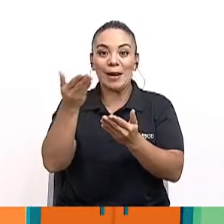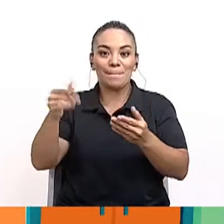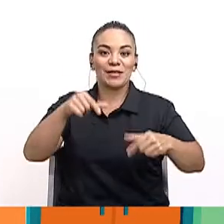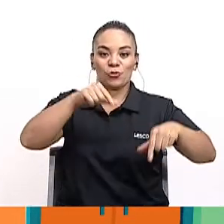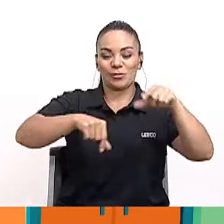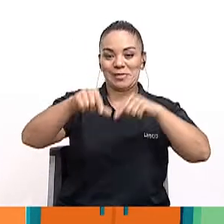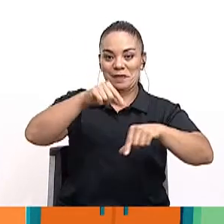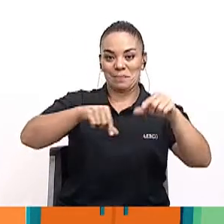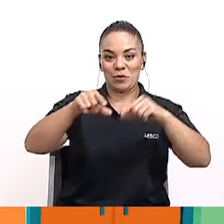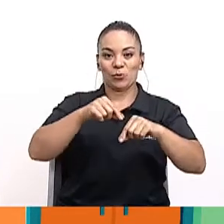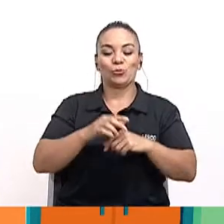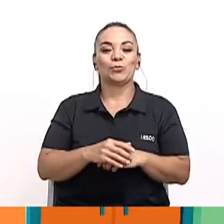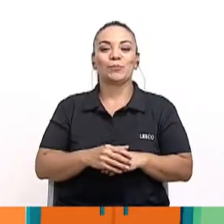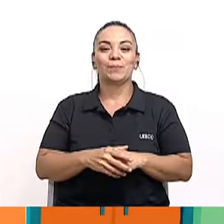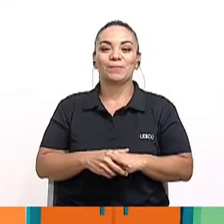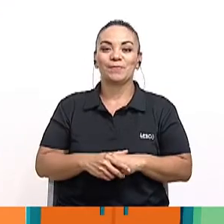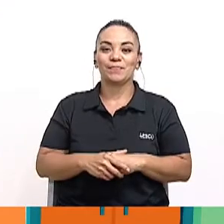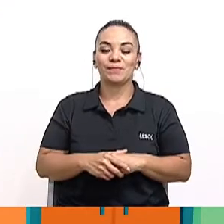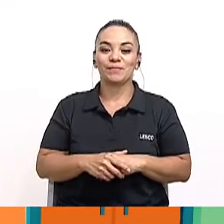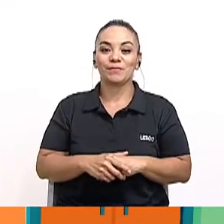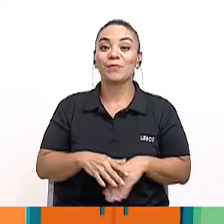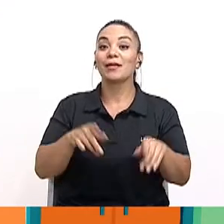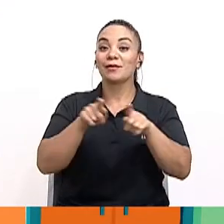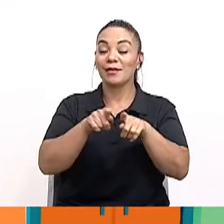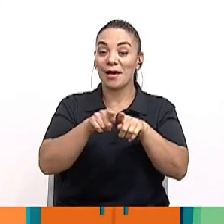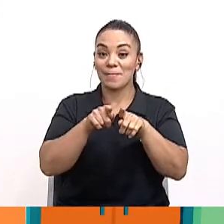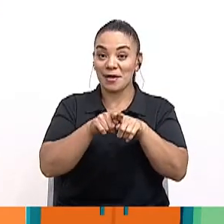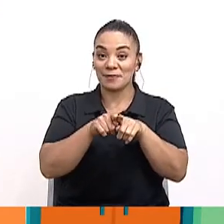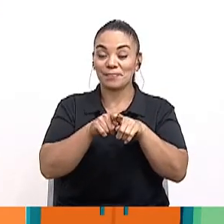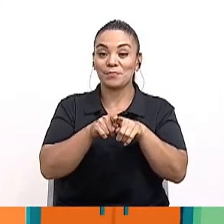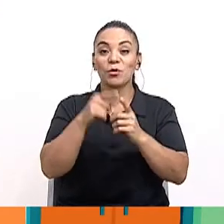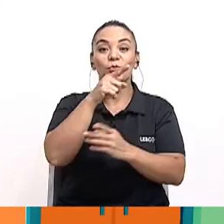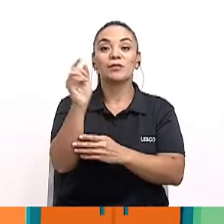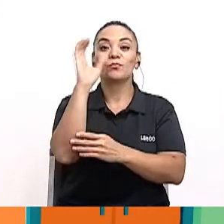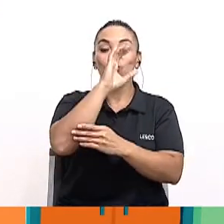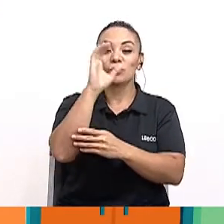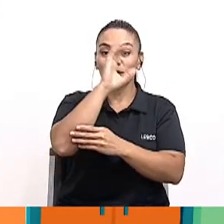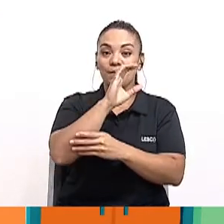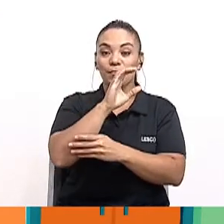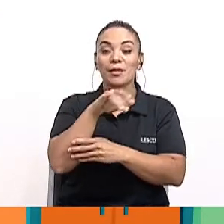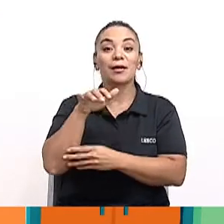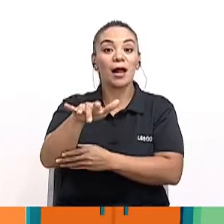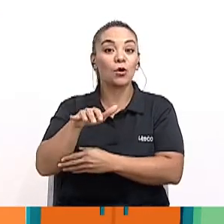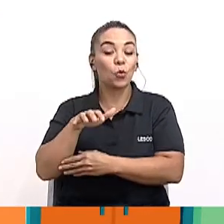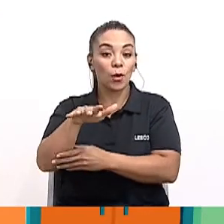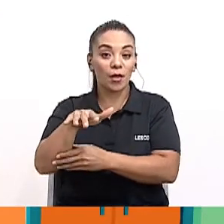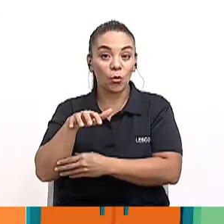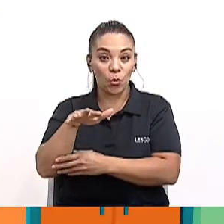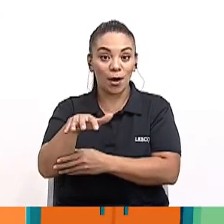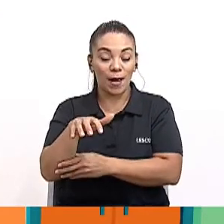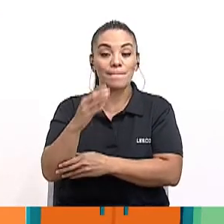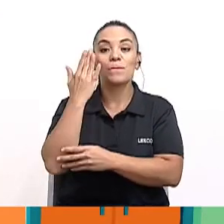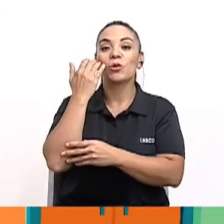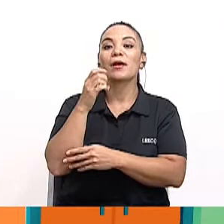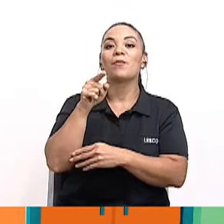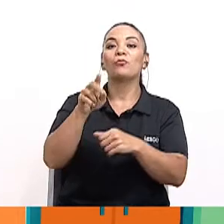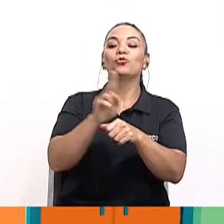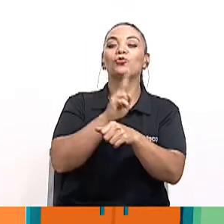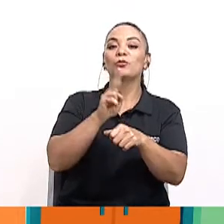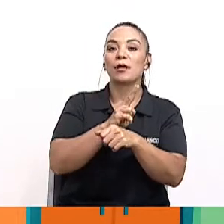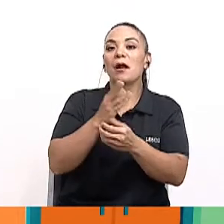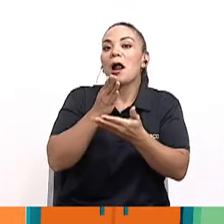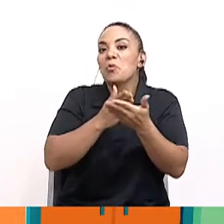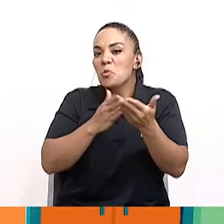elementos que vamos a ir mencionando. También busquen una calculadora, porque vamos a utilizar algunos